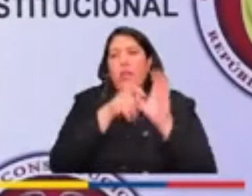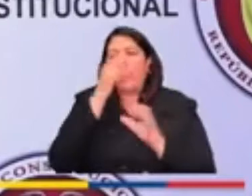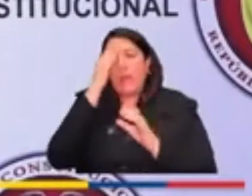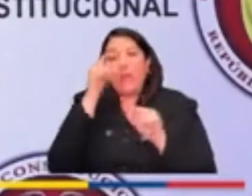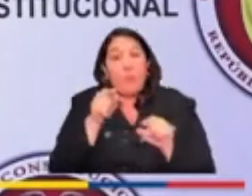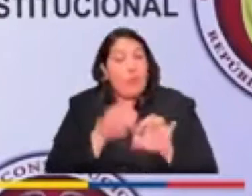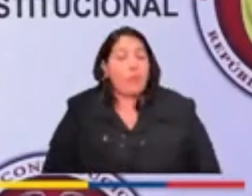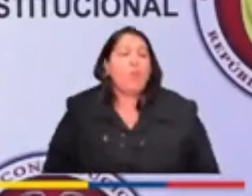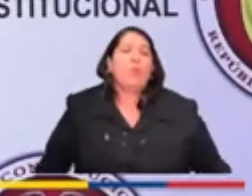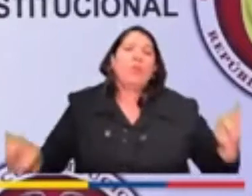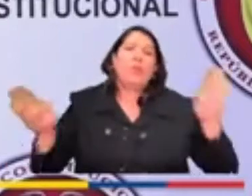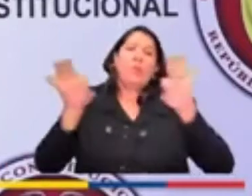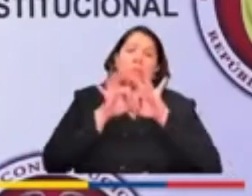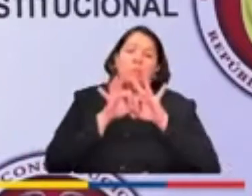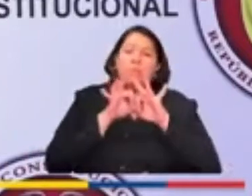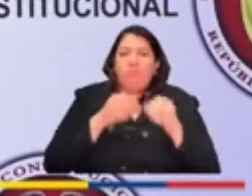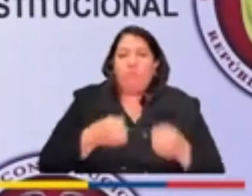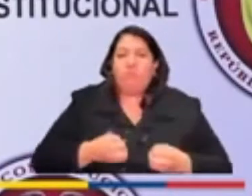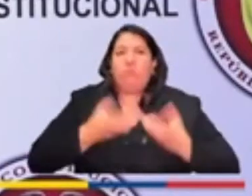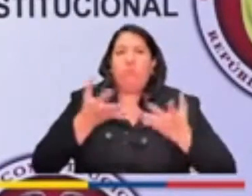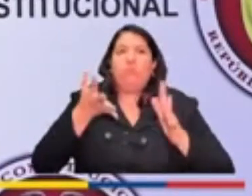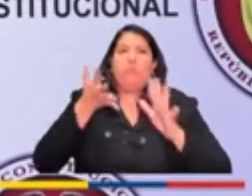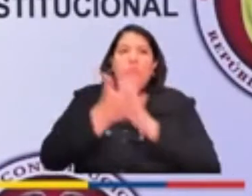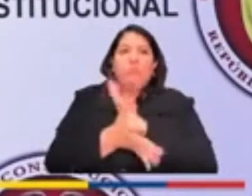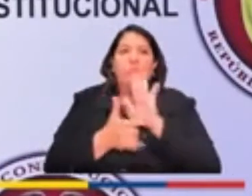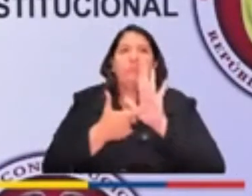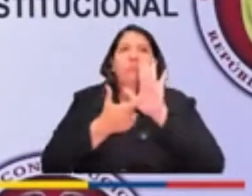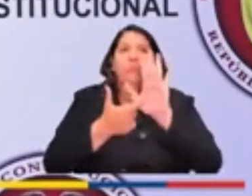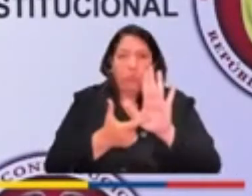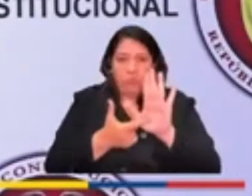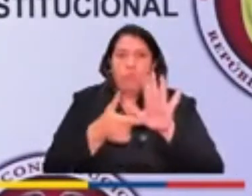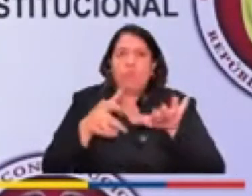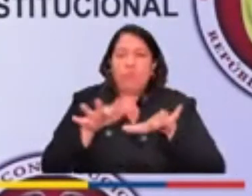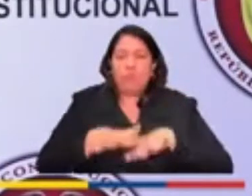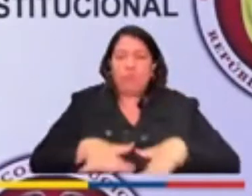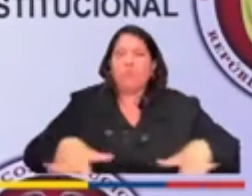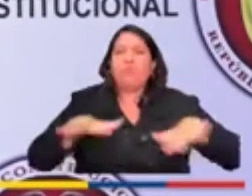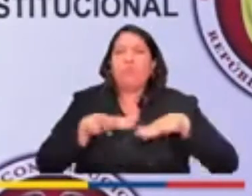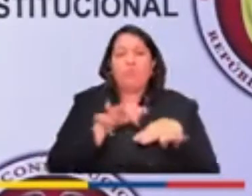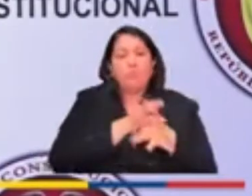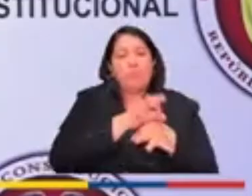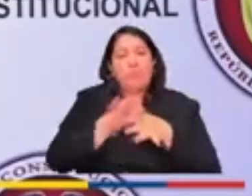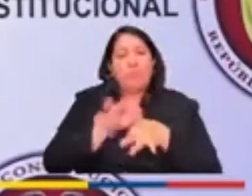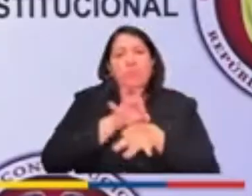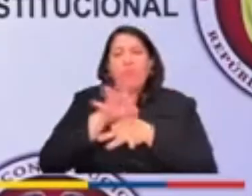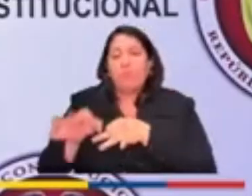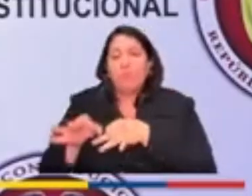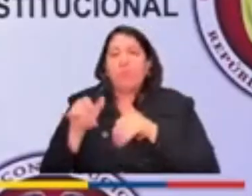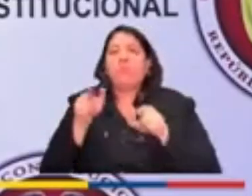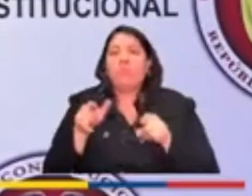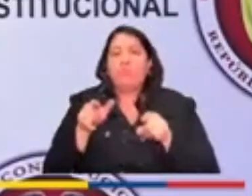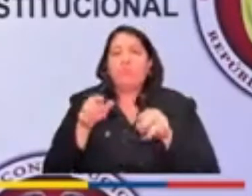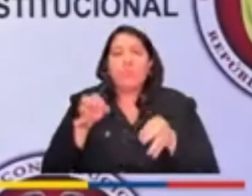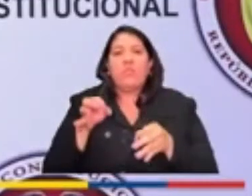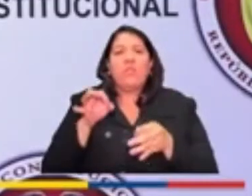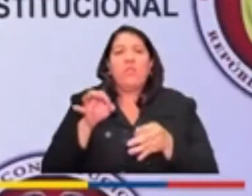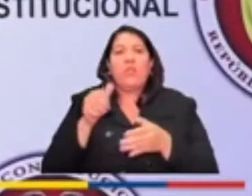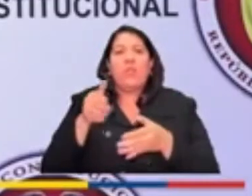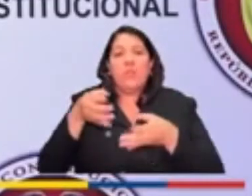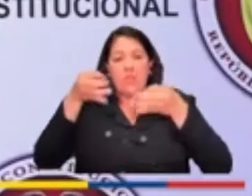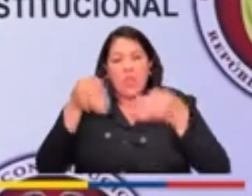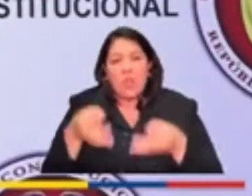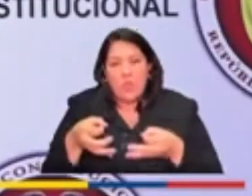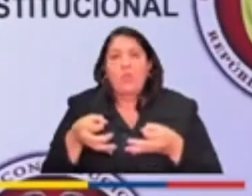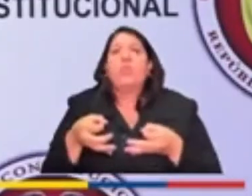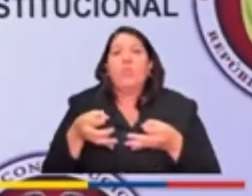importante aquí manifestar la importancia de los territorios para los pueblos, porque finalmente es la garantía de la permanencia